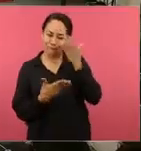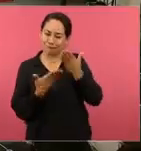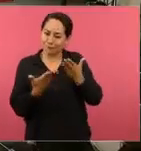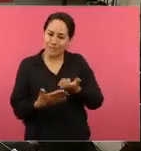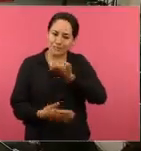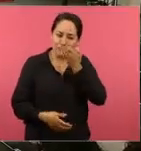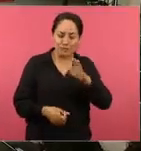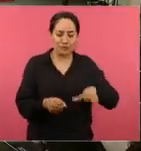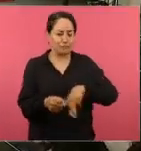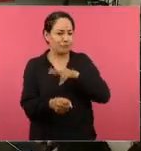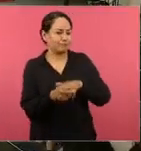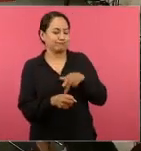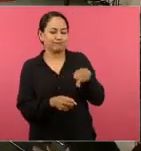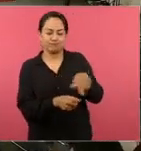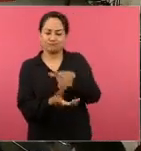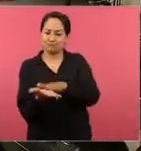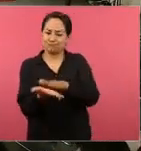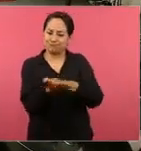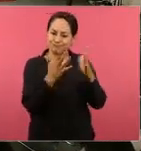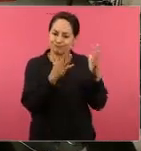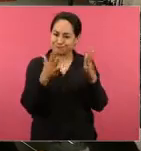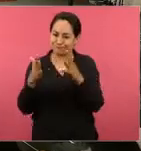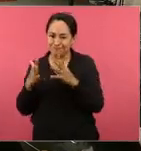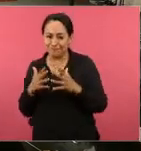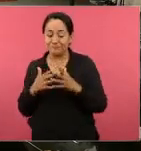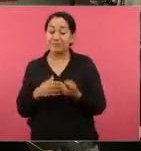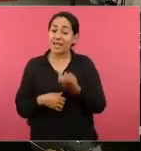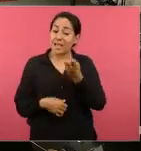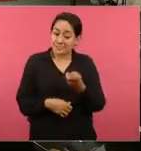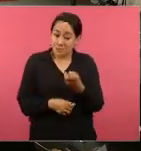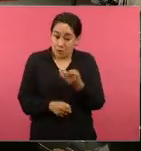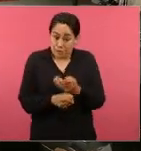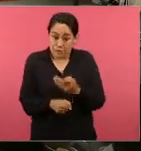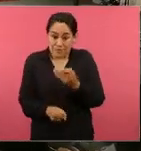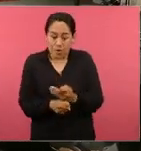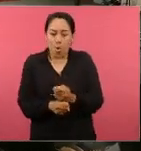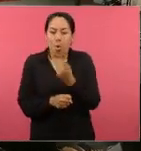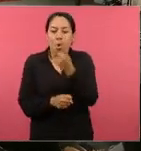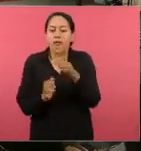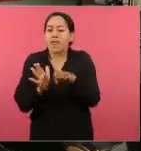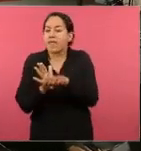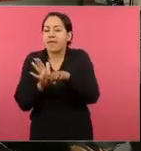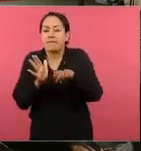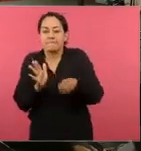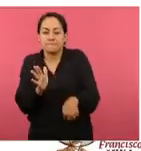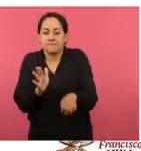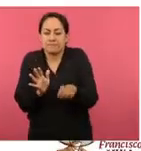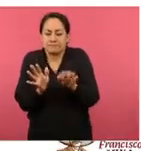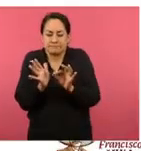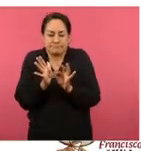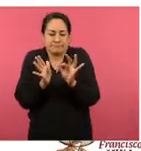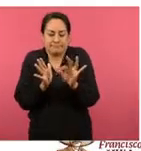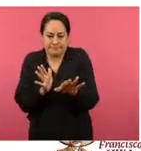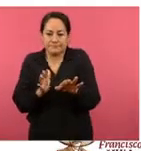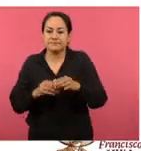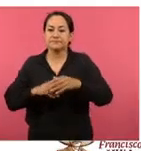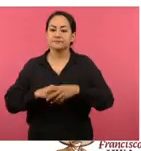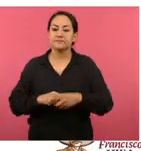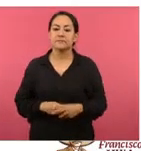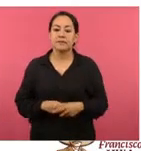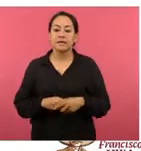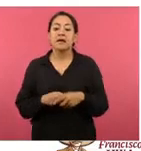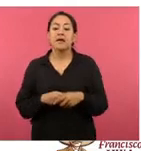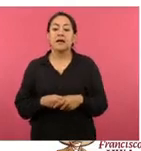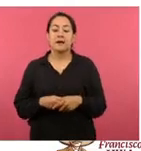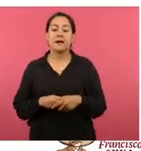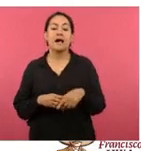fundamental. Entonces, vemos aquí, miren, nada más ahorita por dar un solo referente. Los niños no van